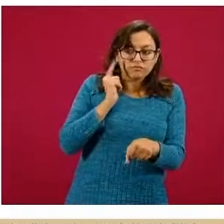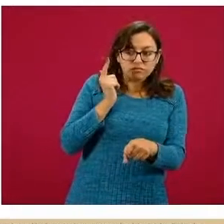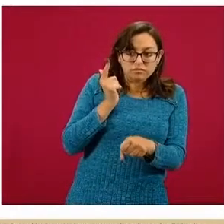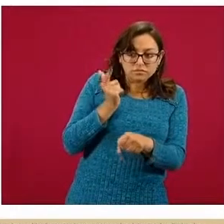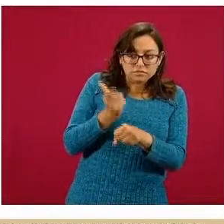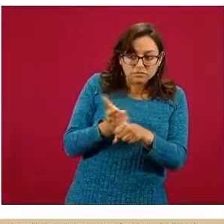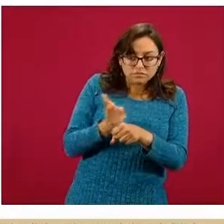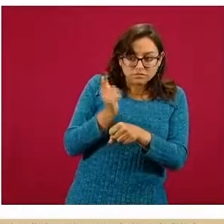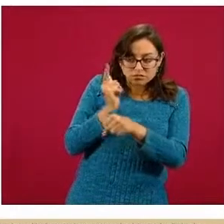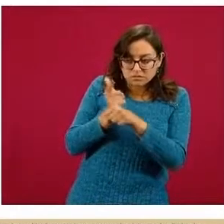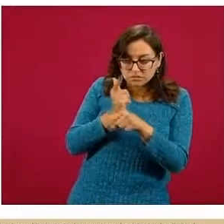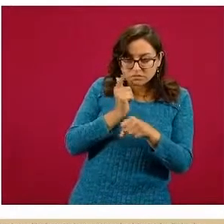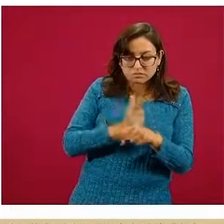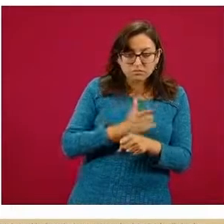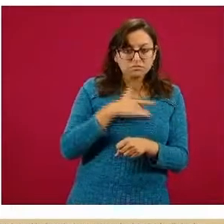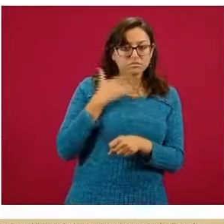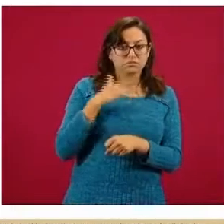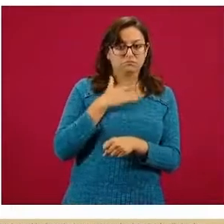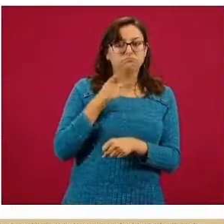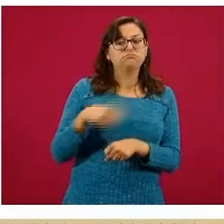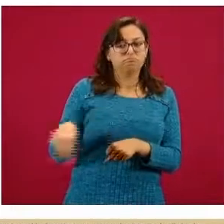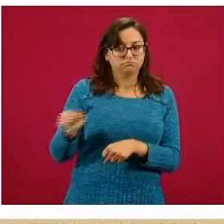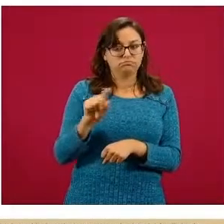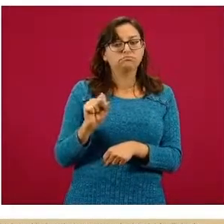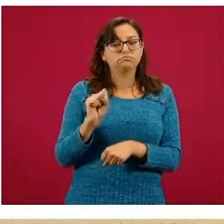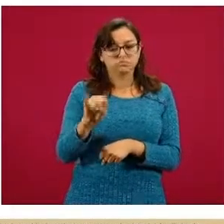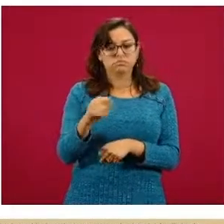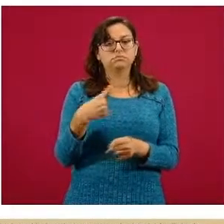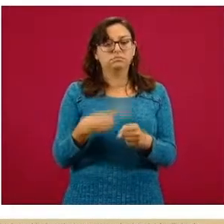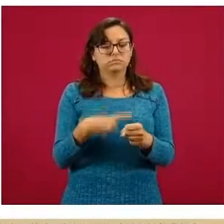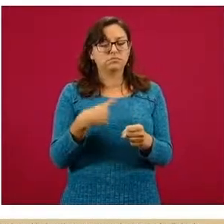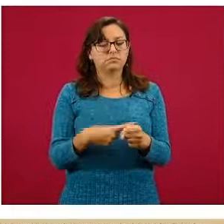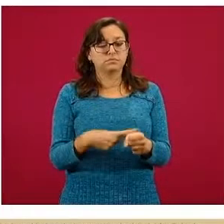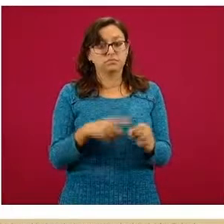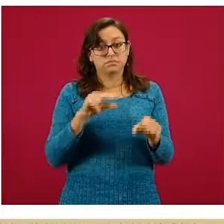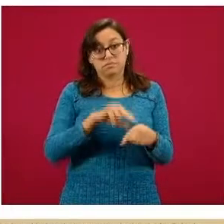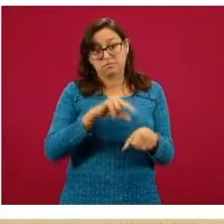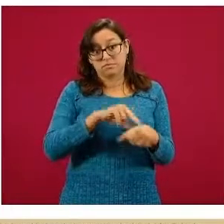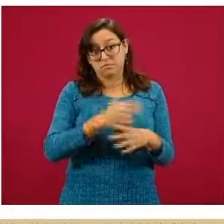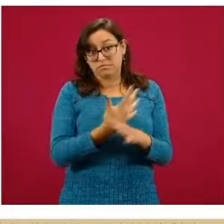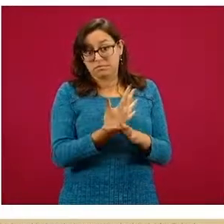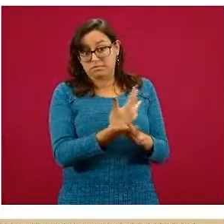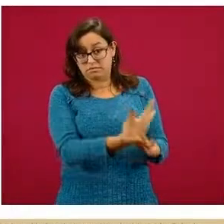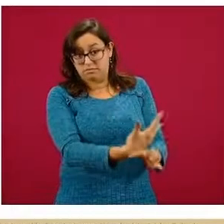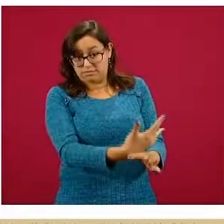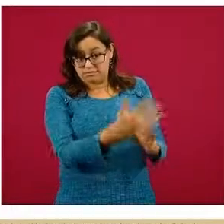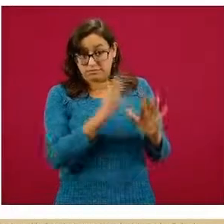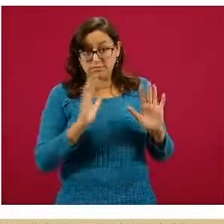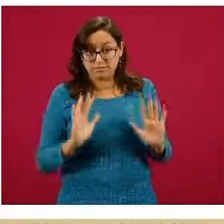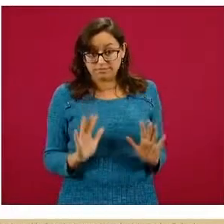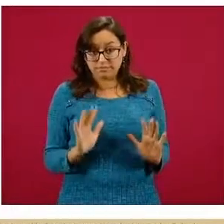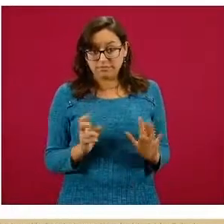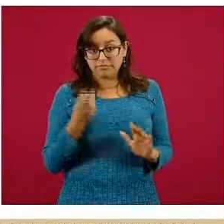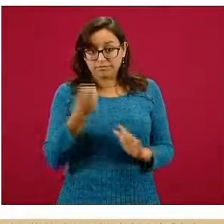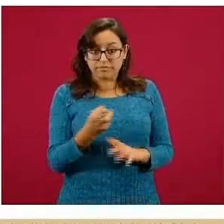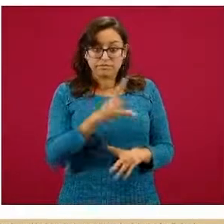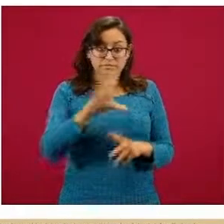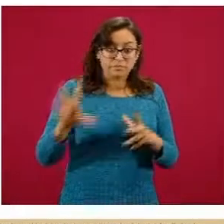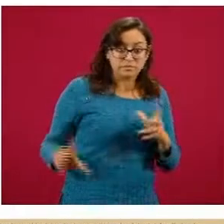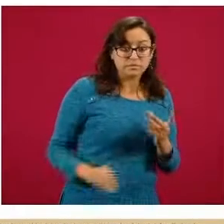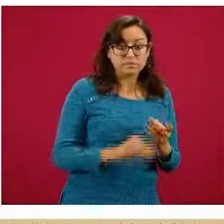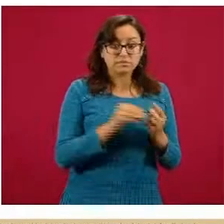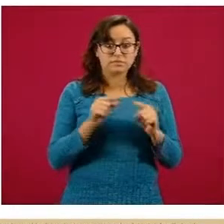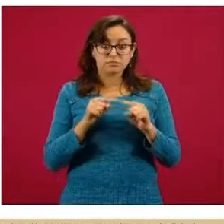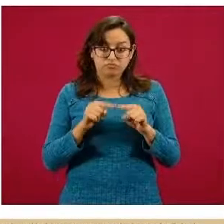clínica epidemiológica, sino de casos que clínicamente los médicos de la consulta externa y de urgencias estaban